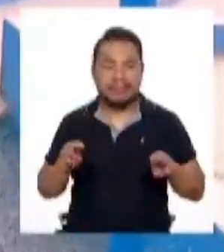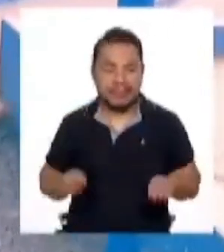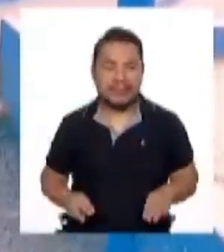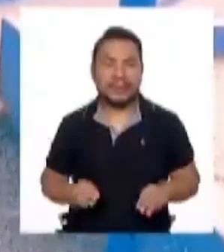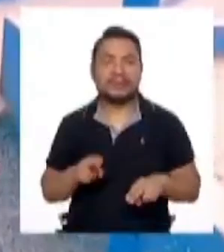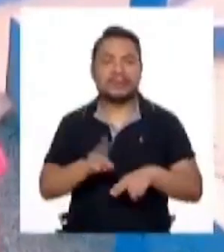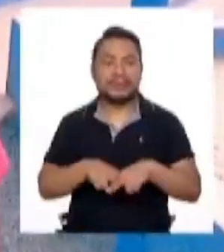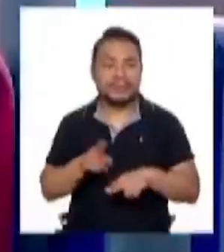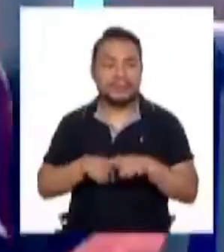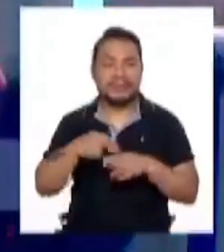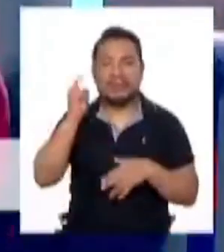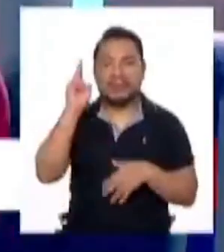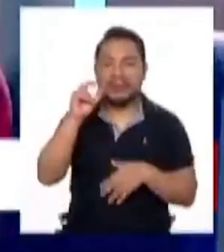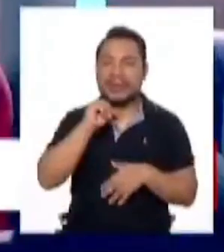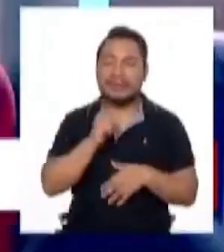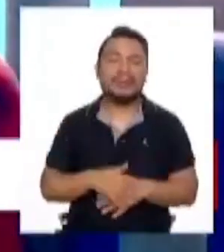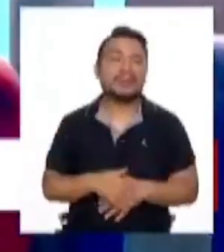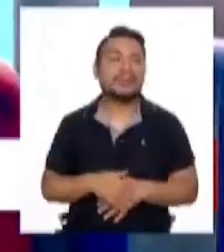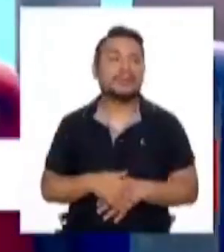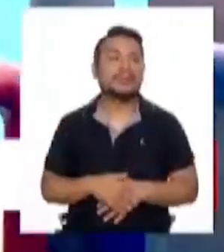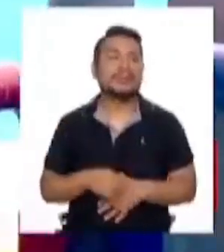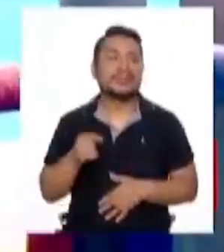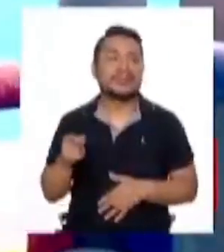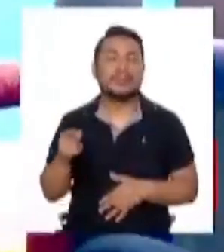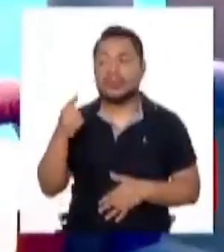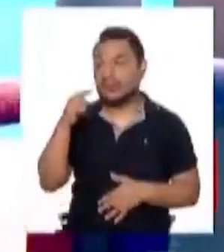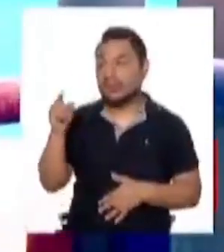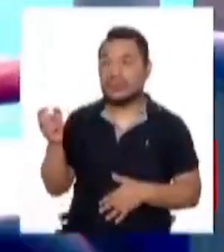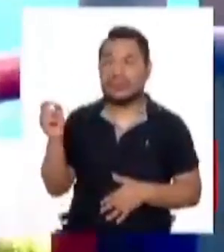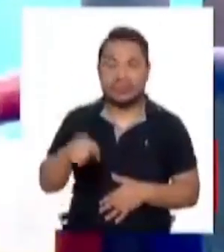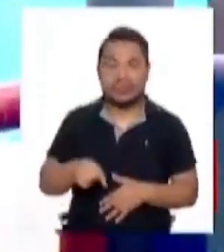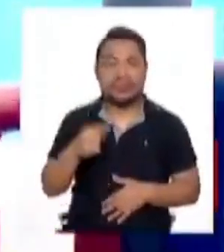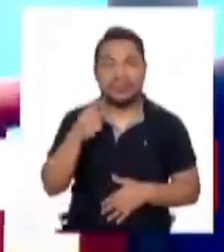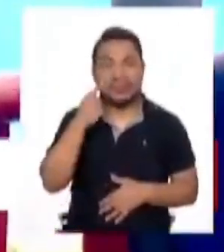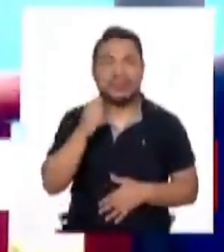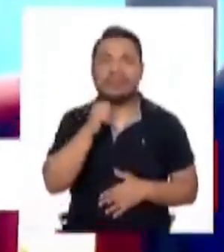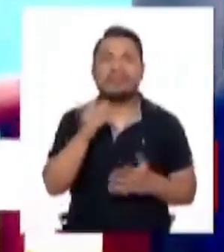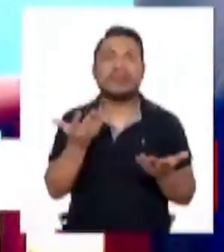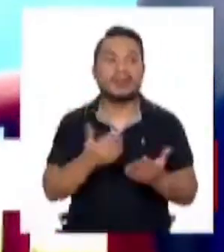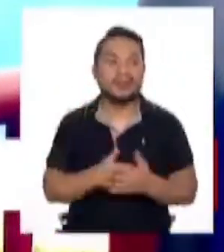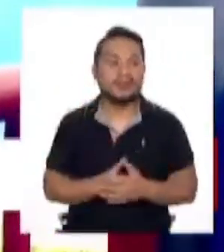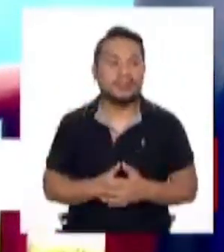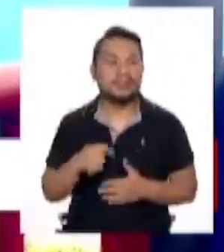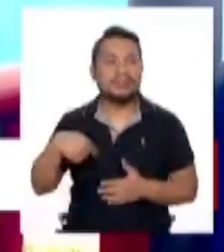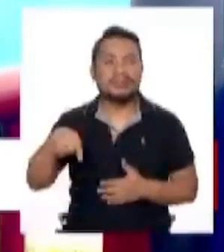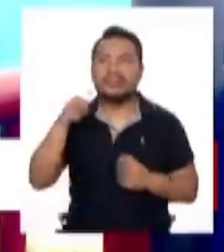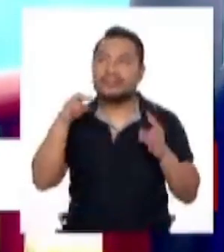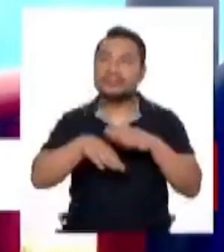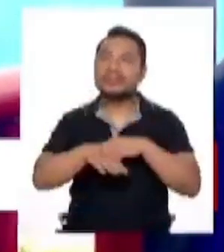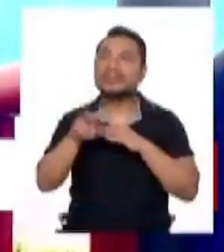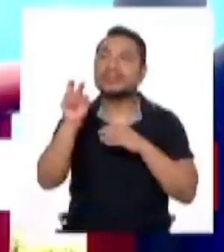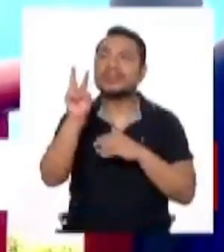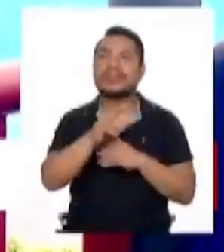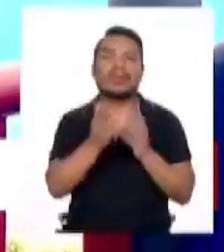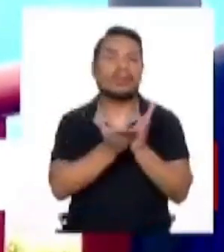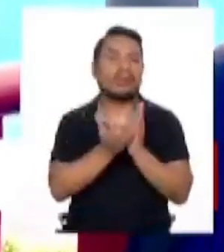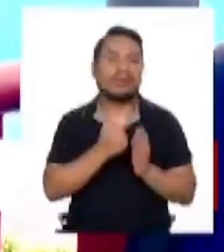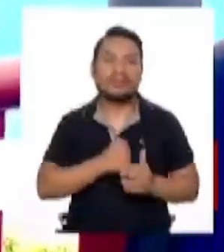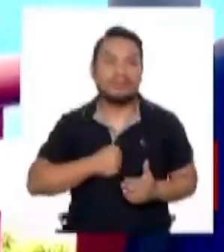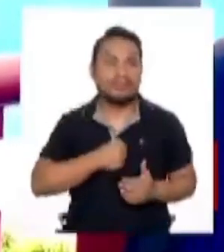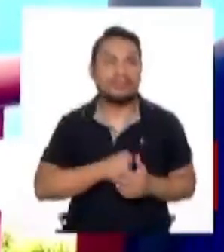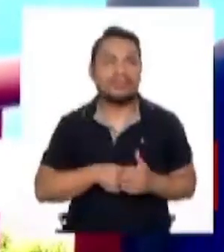docentes. Cuando asumió Gino al colegio, lo conoció, ¿qué sintió? me dio bastante pena, ¿no? Ver un colegio que no tenía